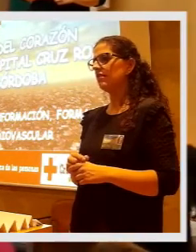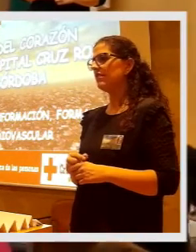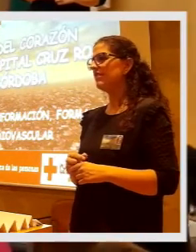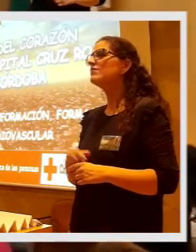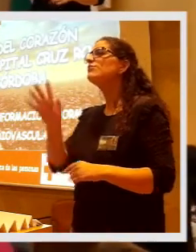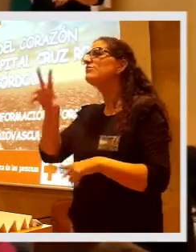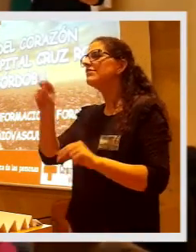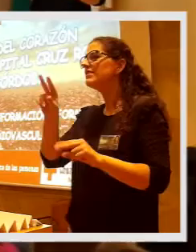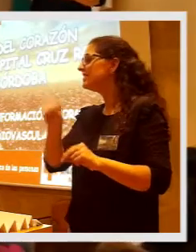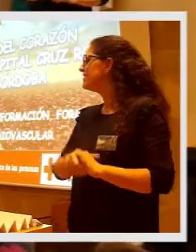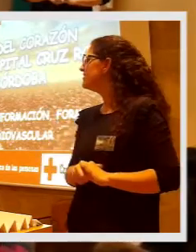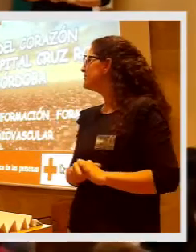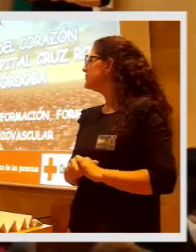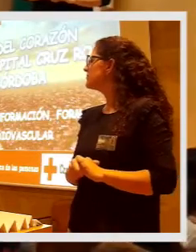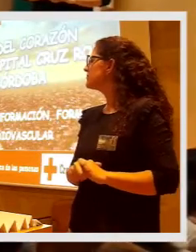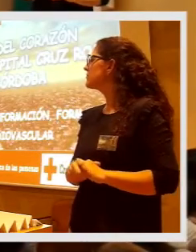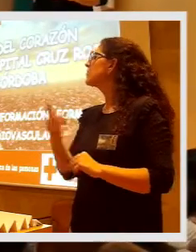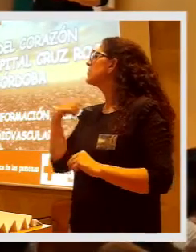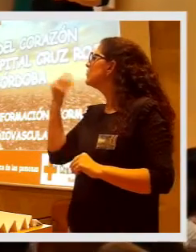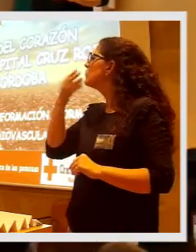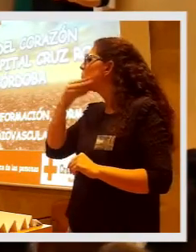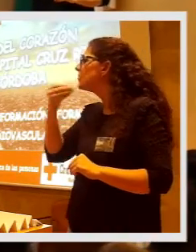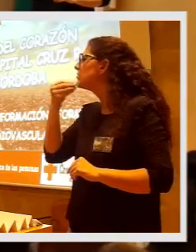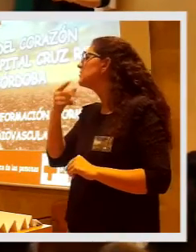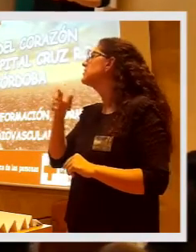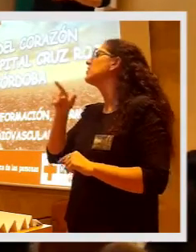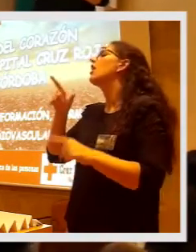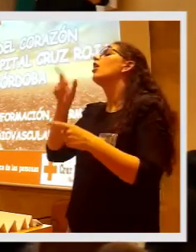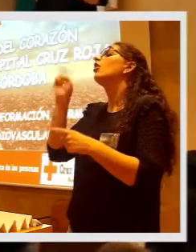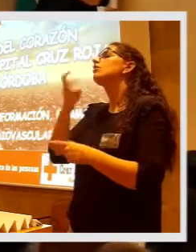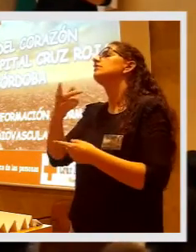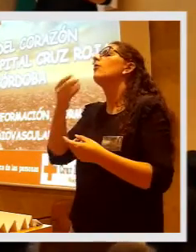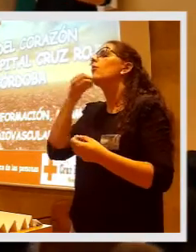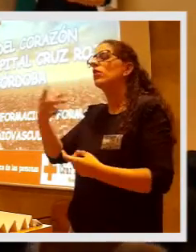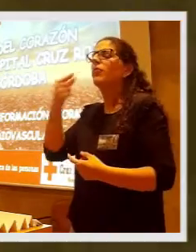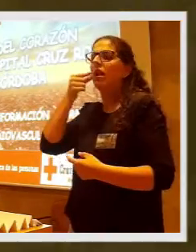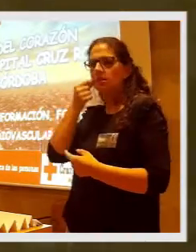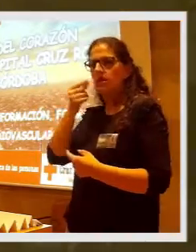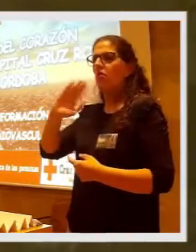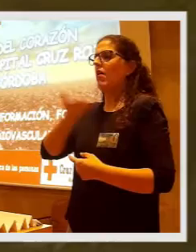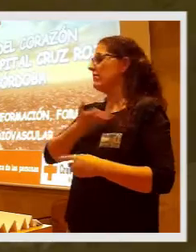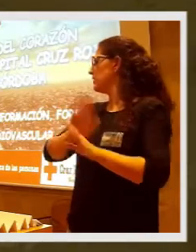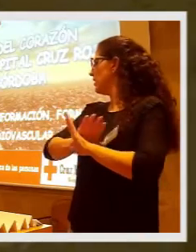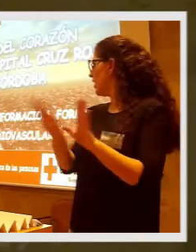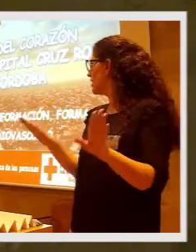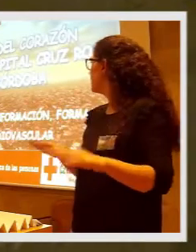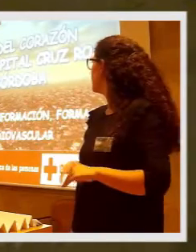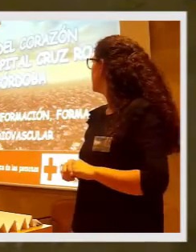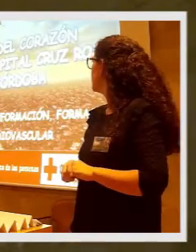para mí me resulta precioso y que es hablar de los estilos de vida cardiosaludables.